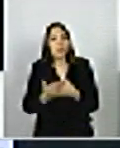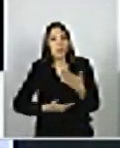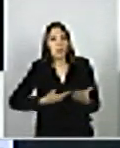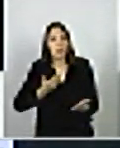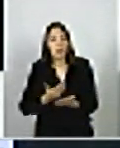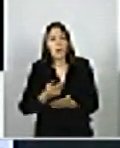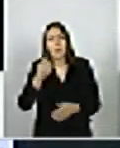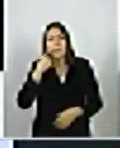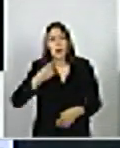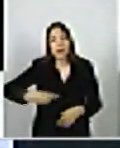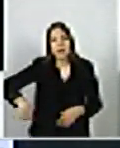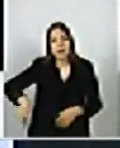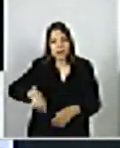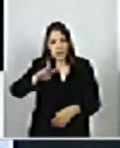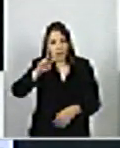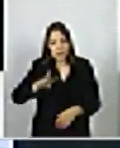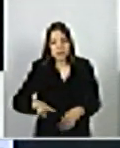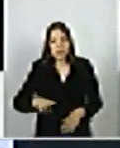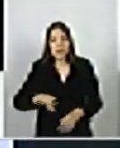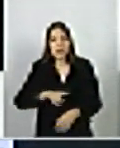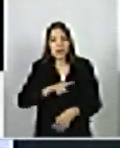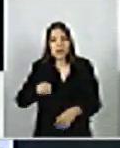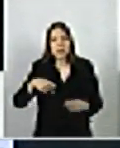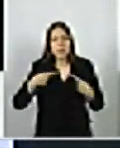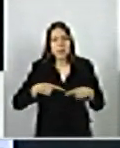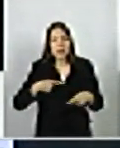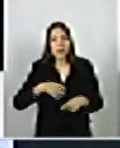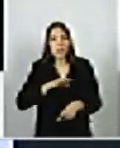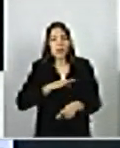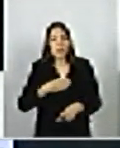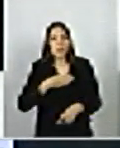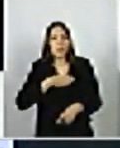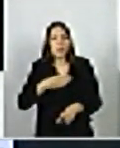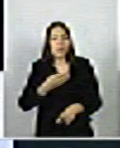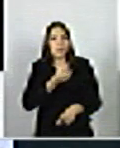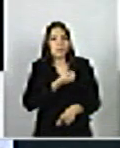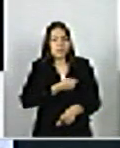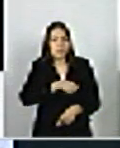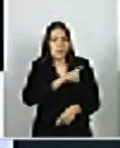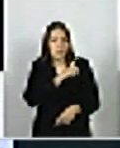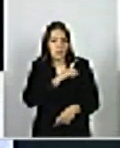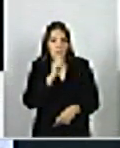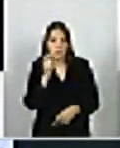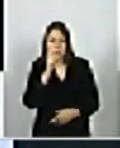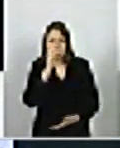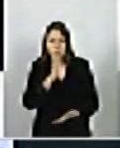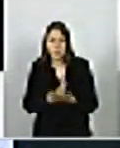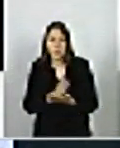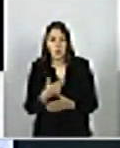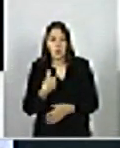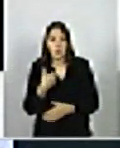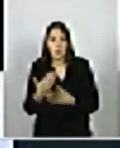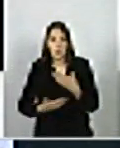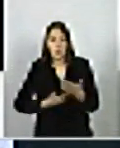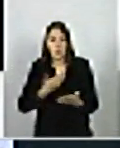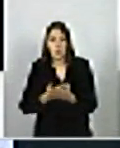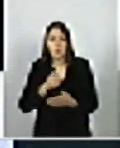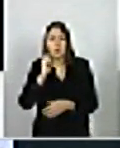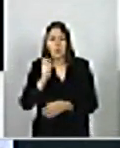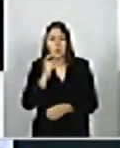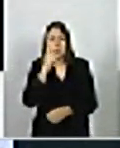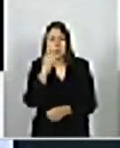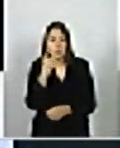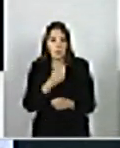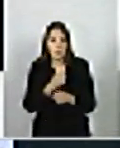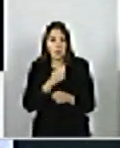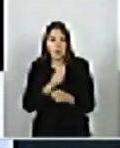de pantalones largos. ¿Qué es lo que estoy proponiendo? Primero, los básicos deben ser